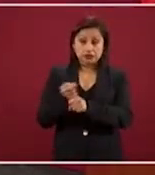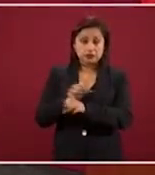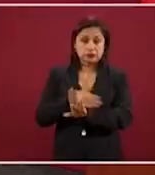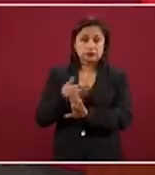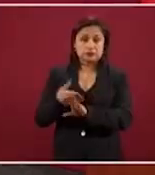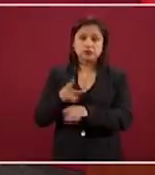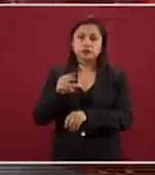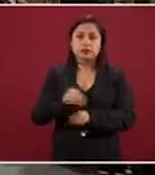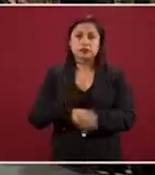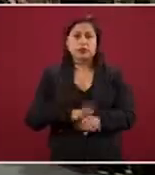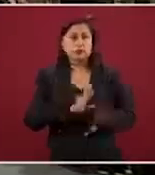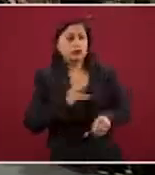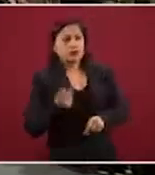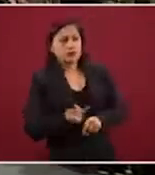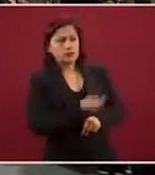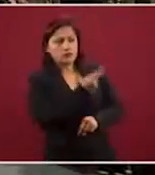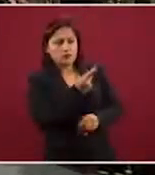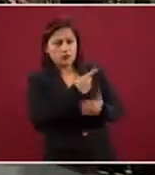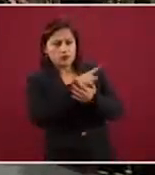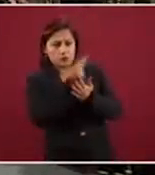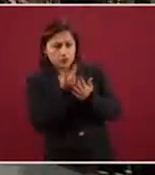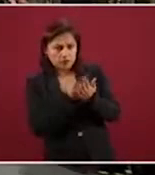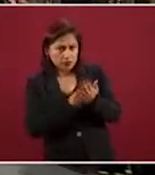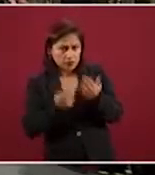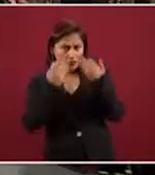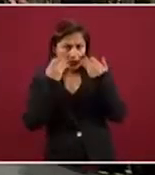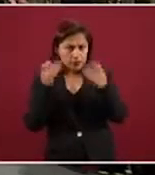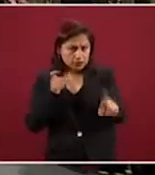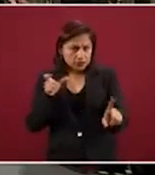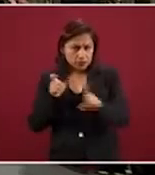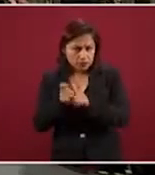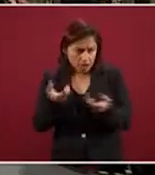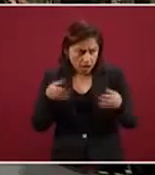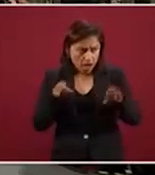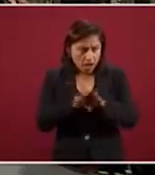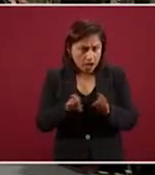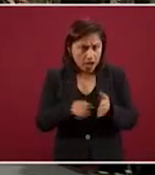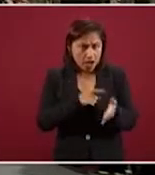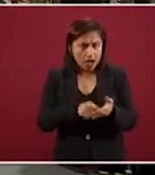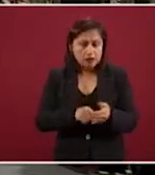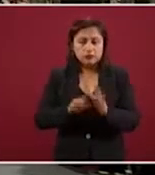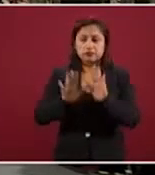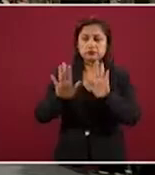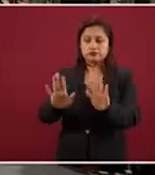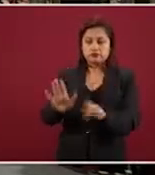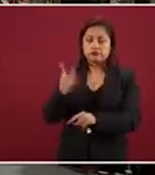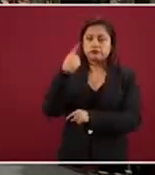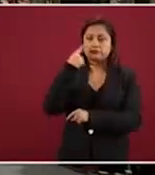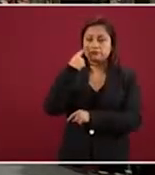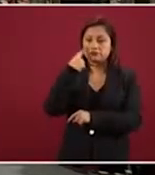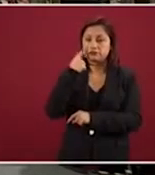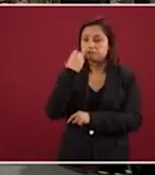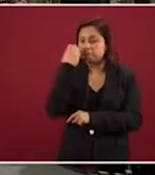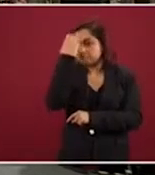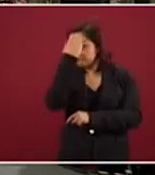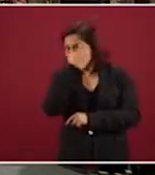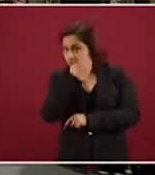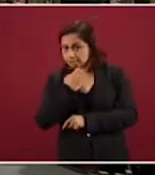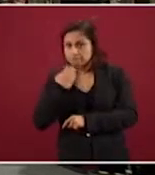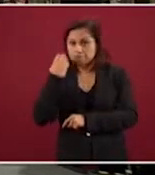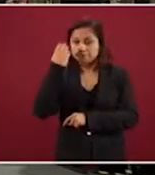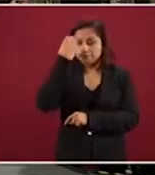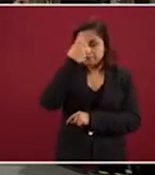el programa de testigos protegidos se analiza pero no creo